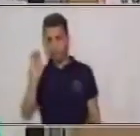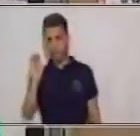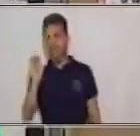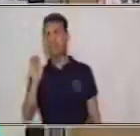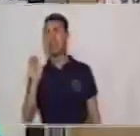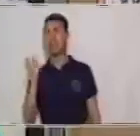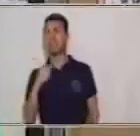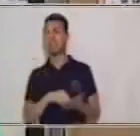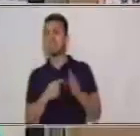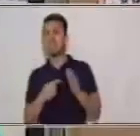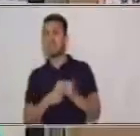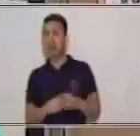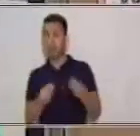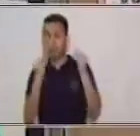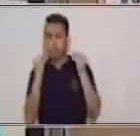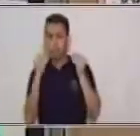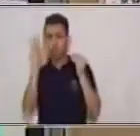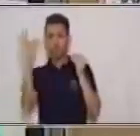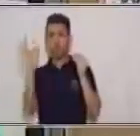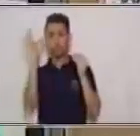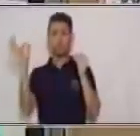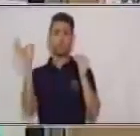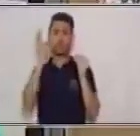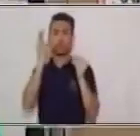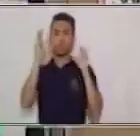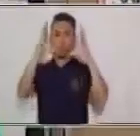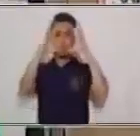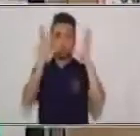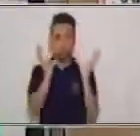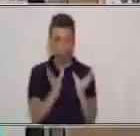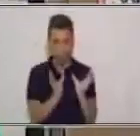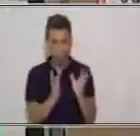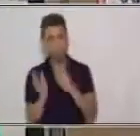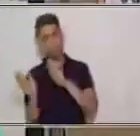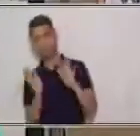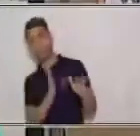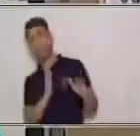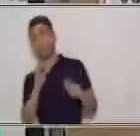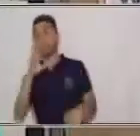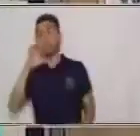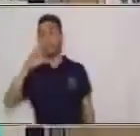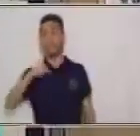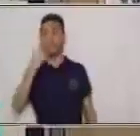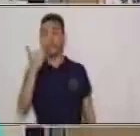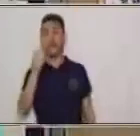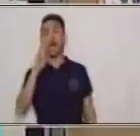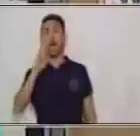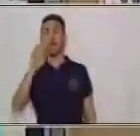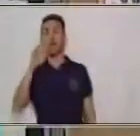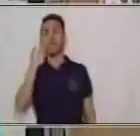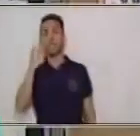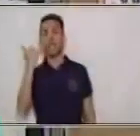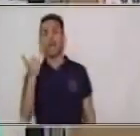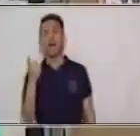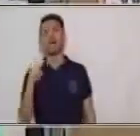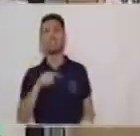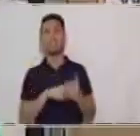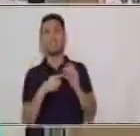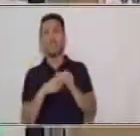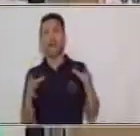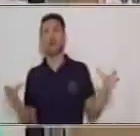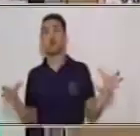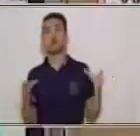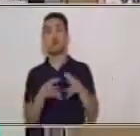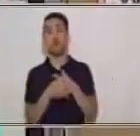Son muchas abejas. Podemos decir también una jauría de lobos, por ejemplo, ¿sí?